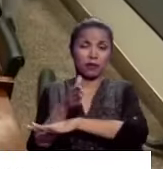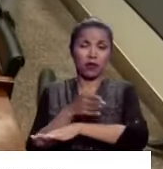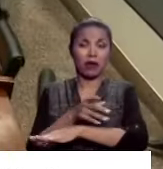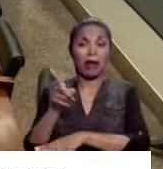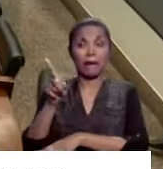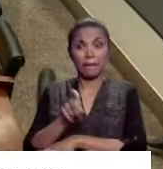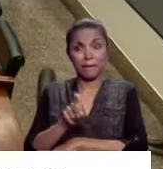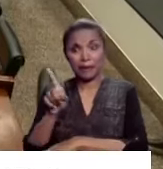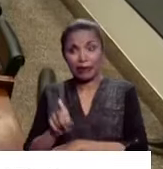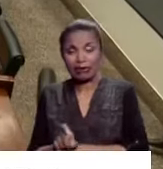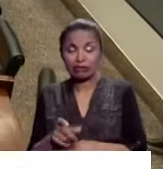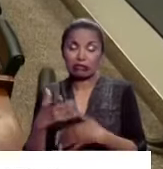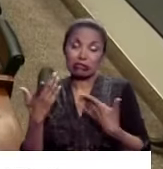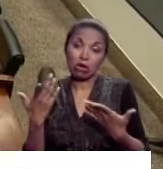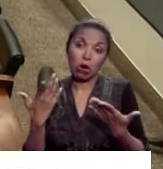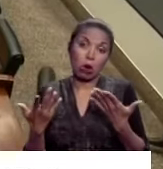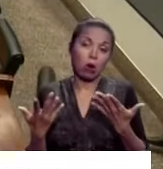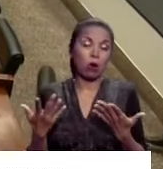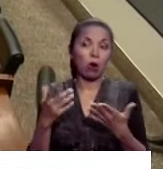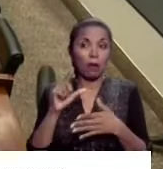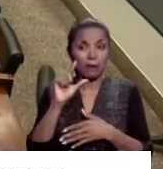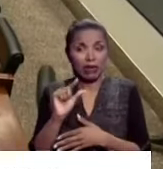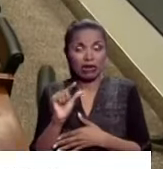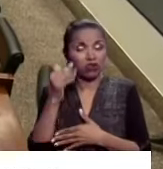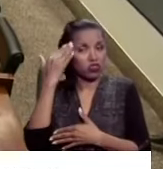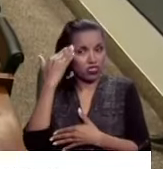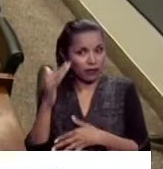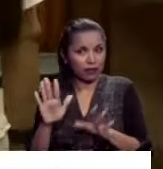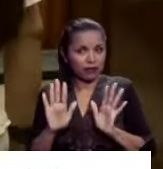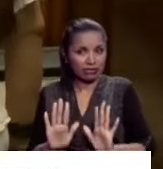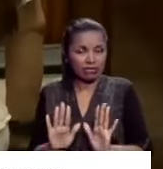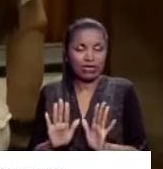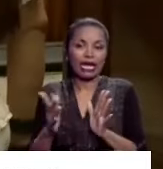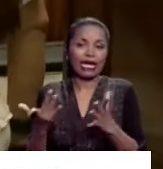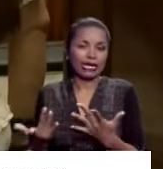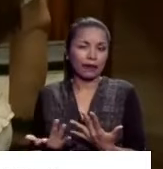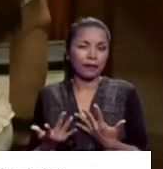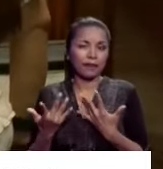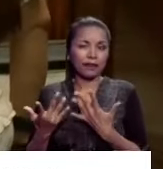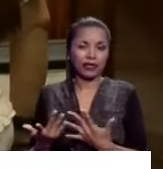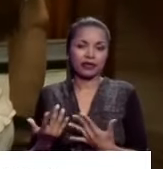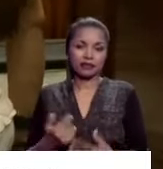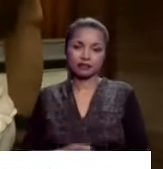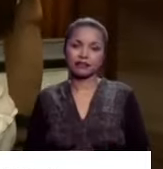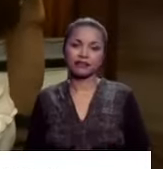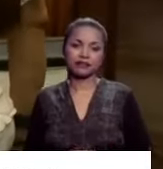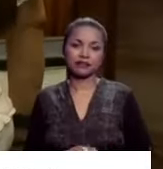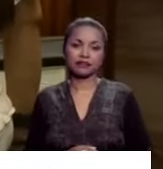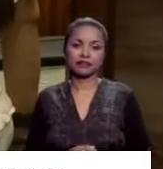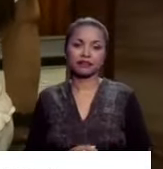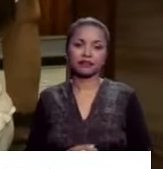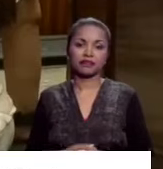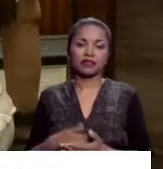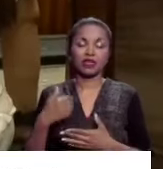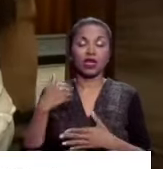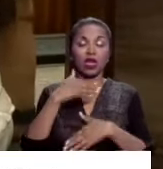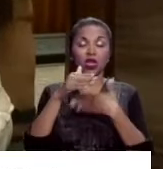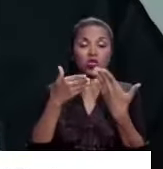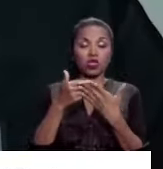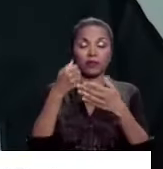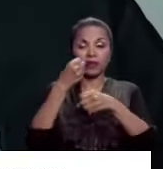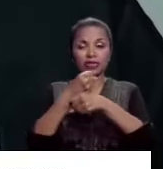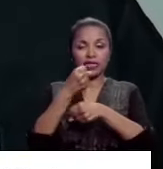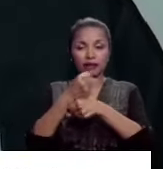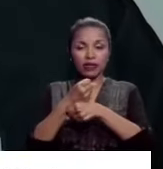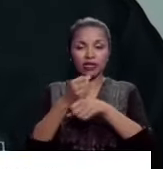por supuesto que no va a durar meses, nosotros estamos atendiendo, votamos una metodología de trabajo entre todos los